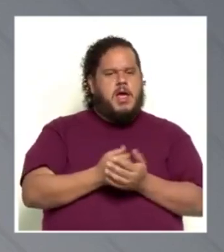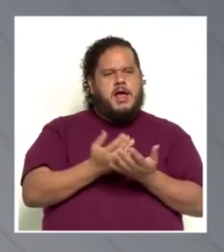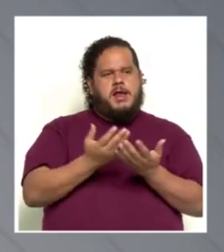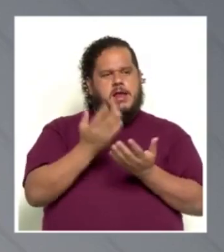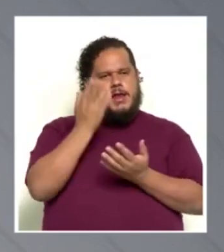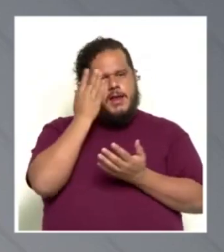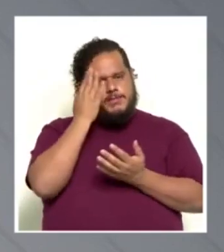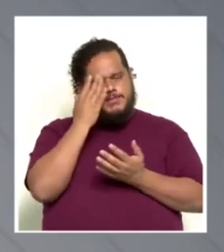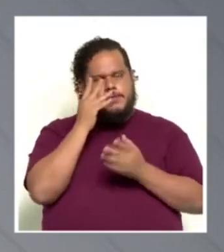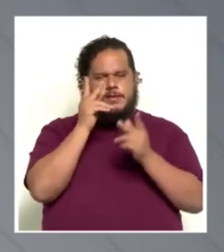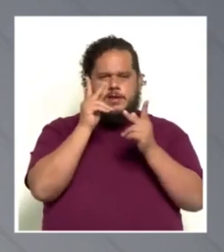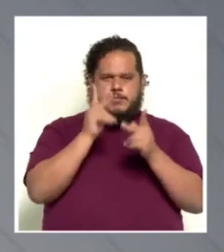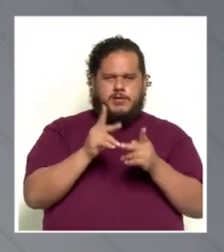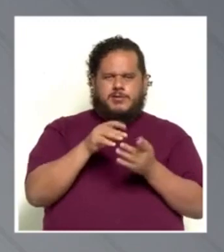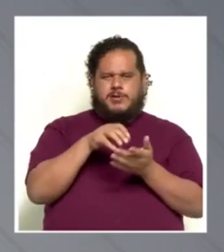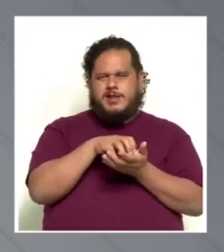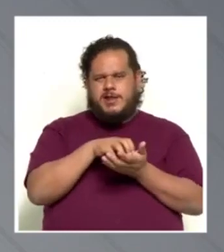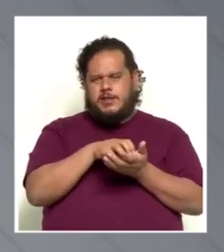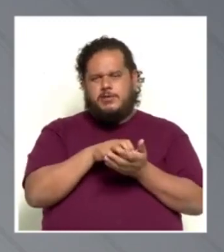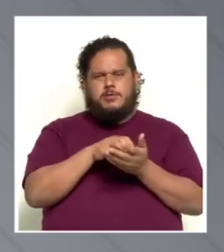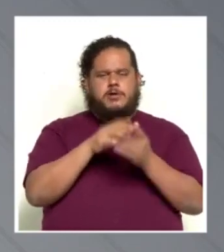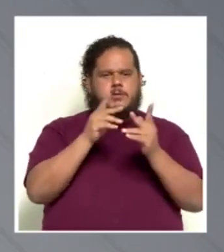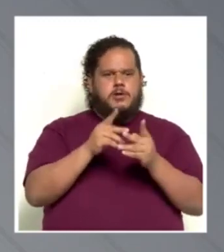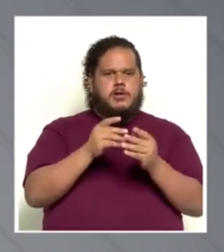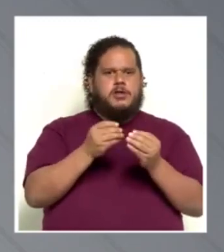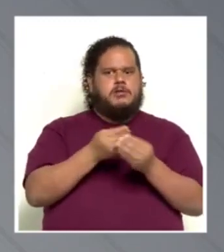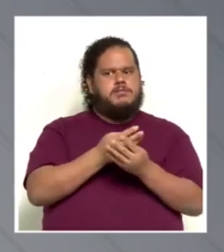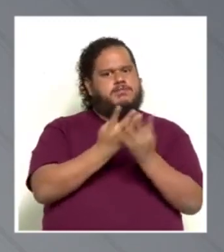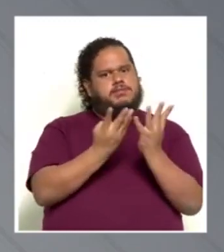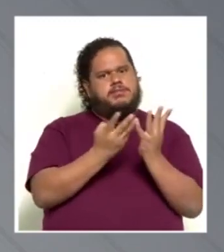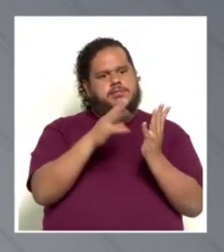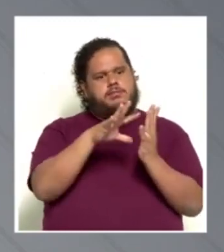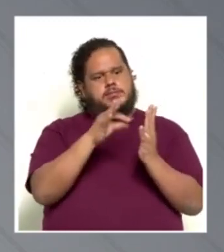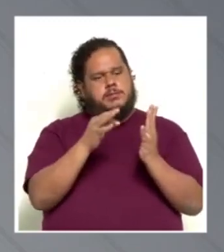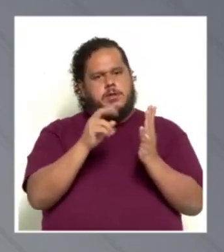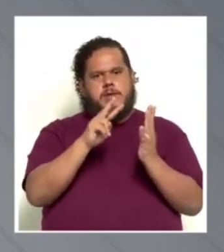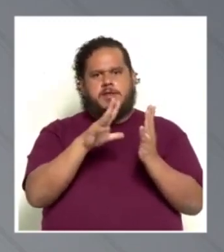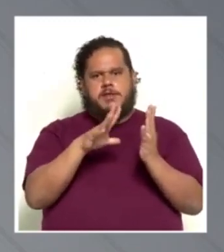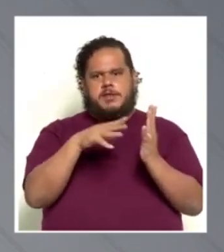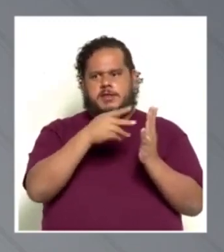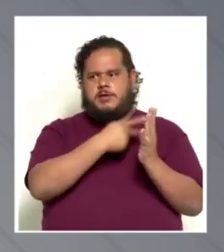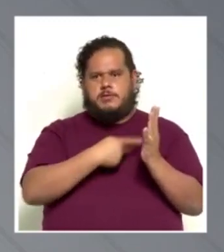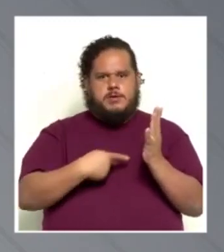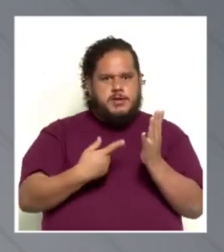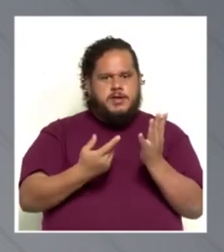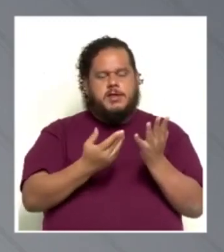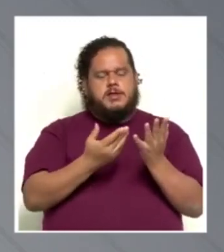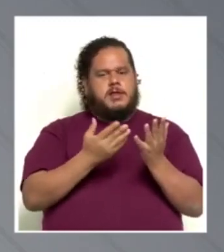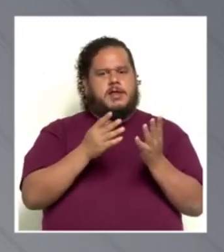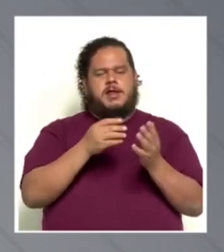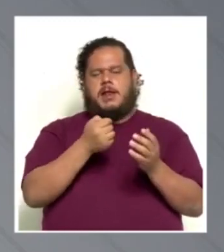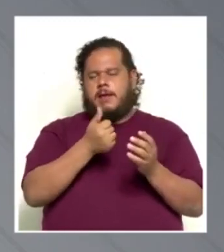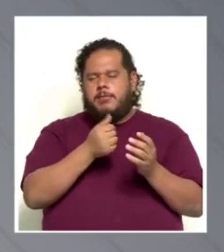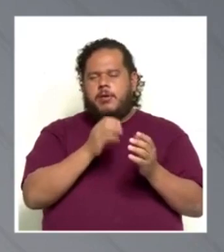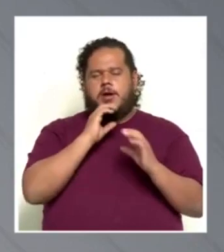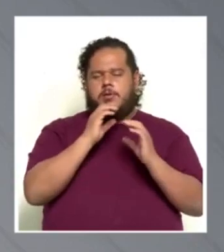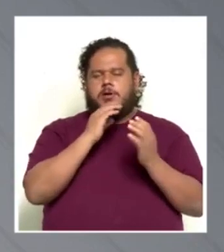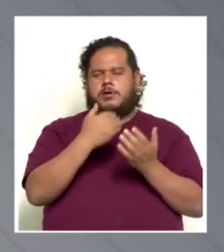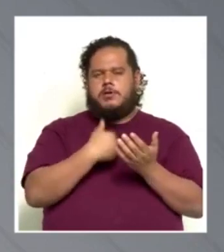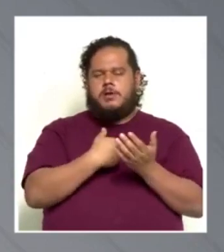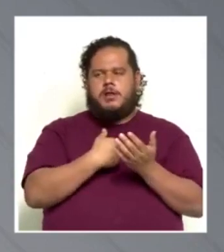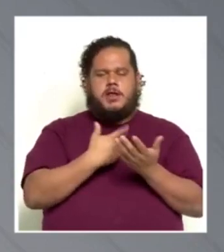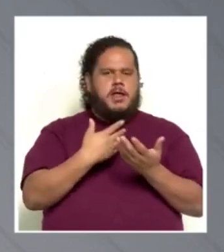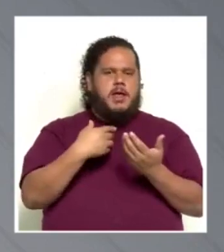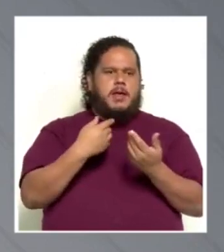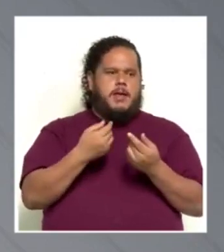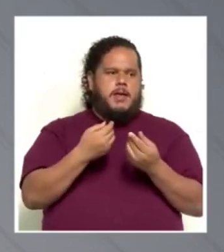la gente ante la inmensa oferta electoral y la poca claridad en la comunicación que hubo incidió en que